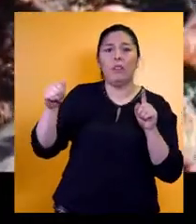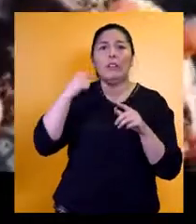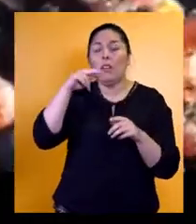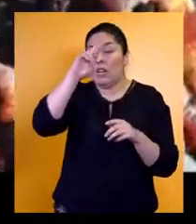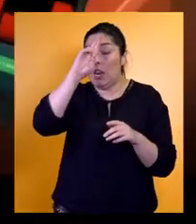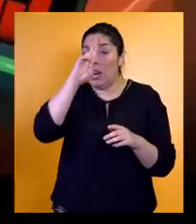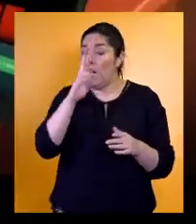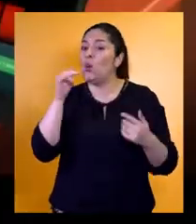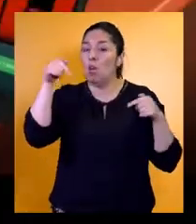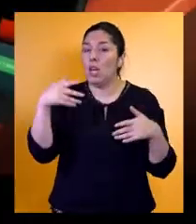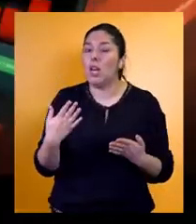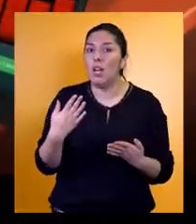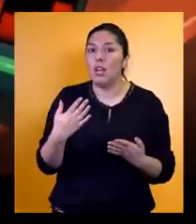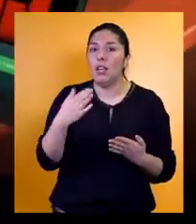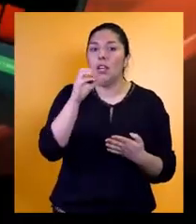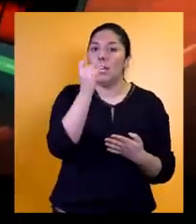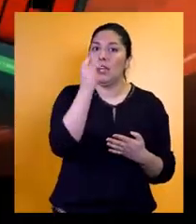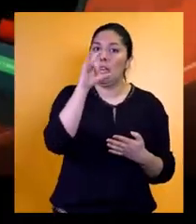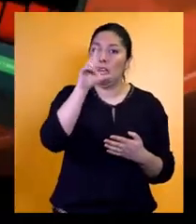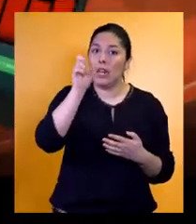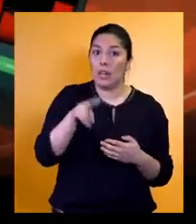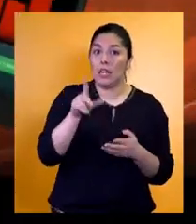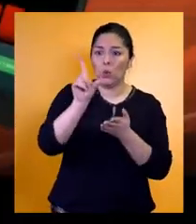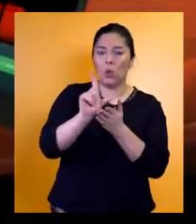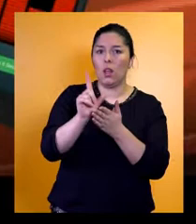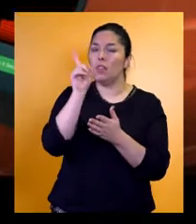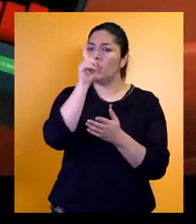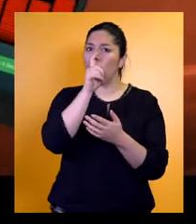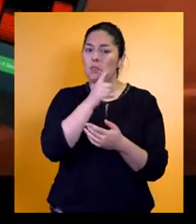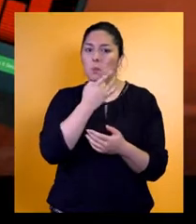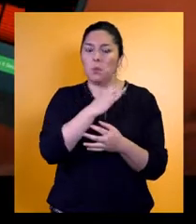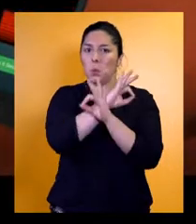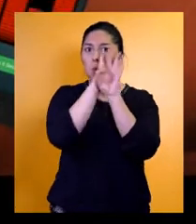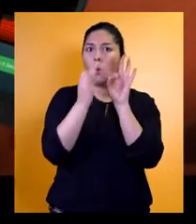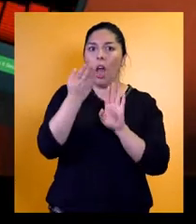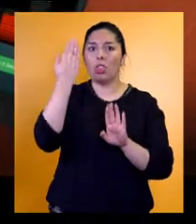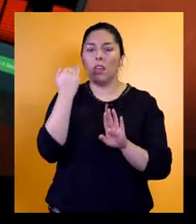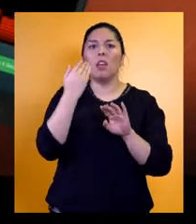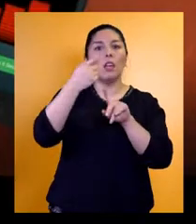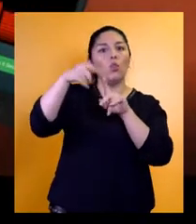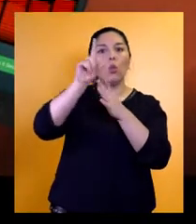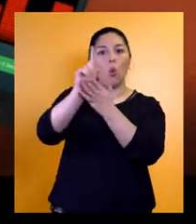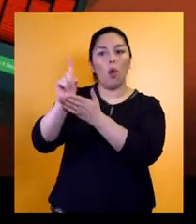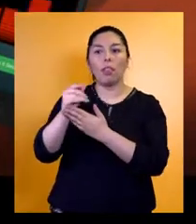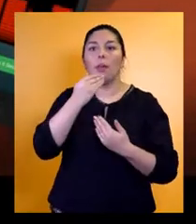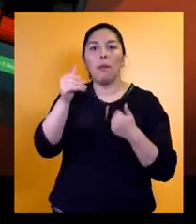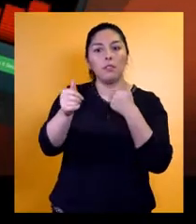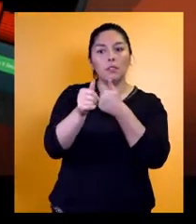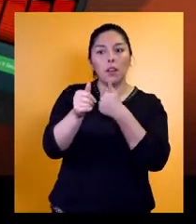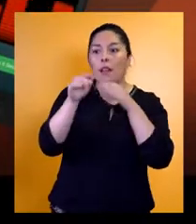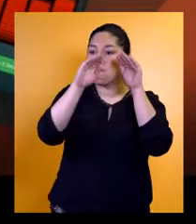poco habitual. Esto es poco usual en esta zona y se han venido dando episodios en otros